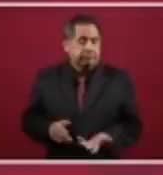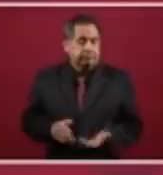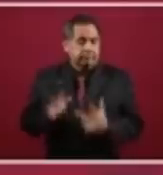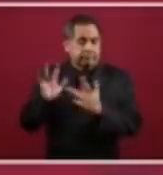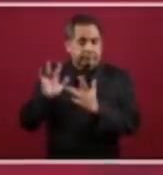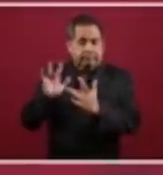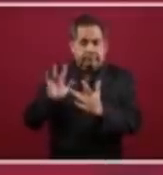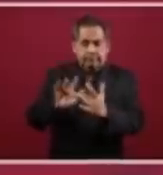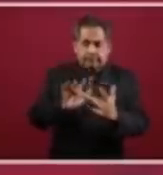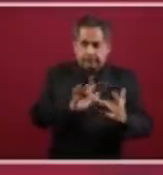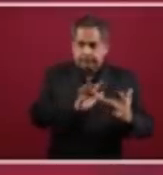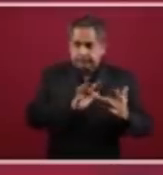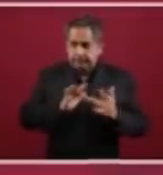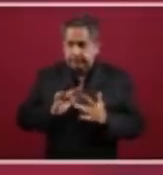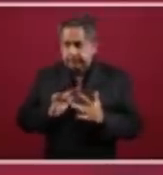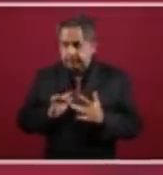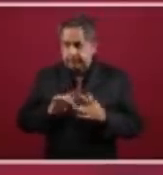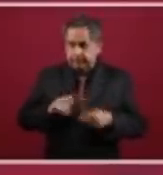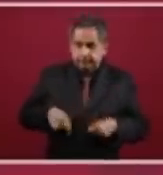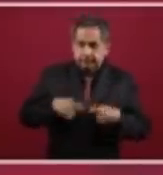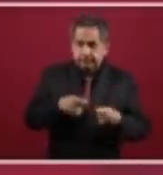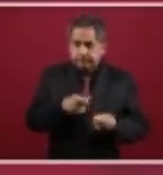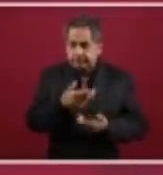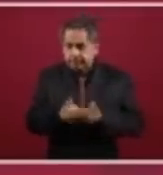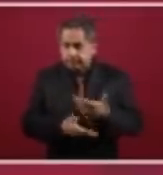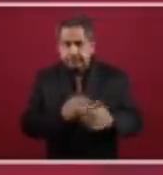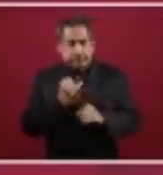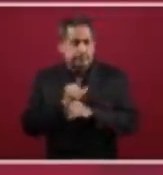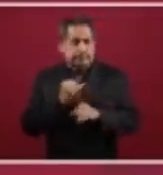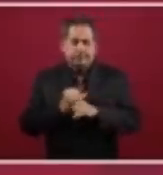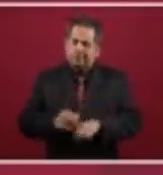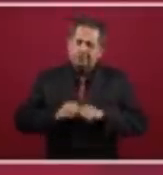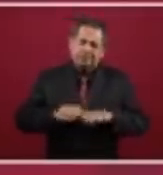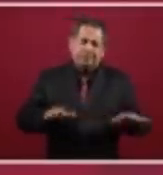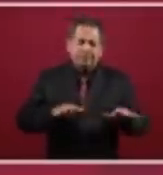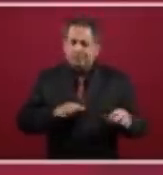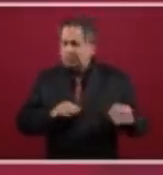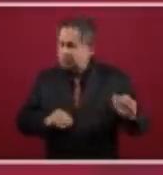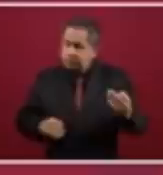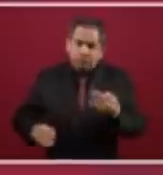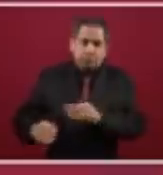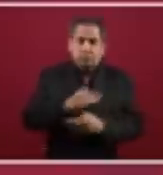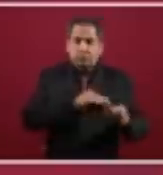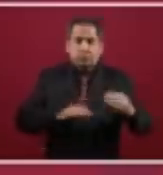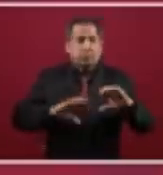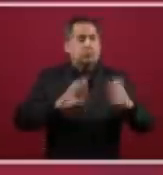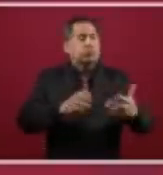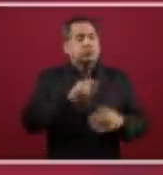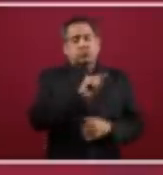conectar, de darle servicio de internet a todas las comunidades de México.